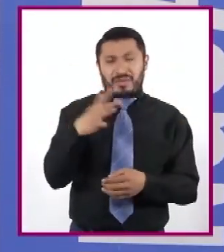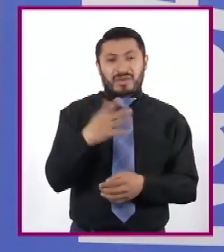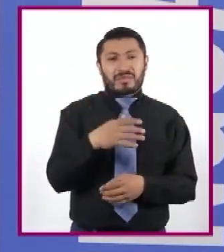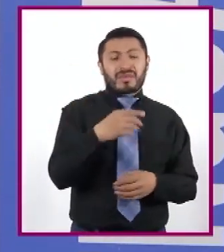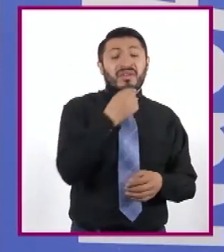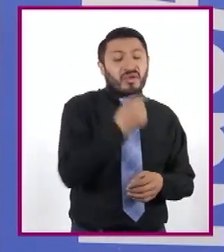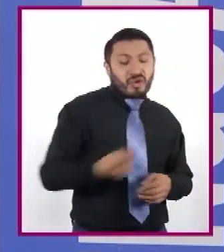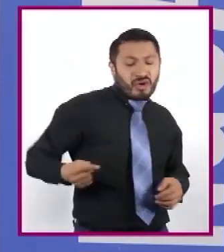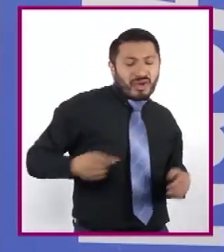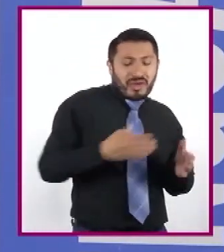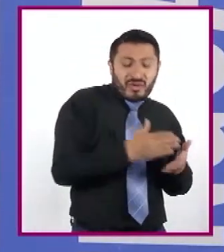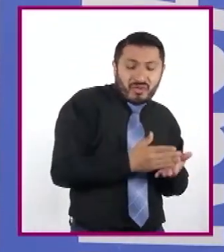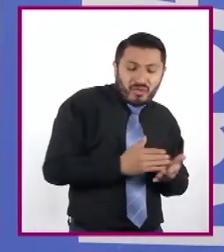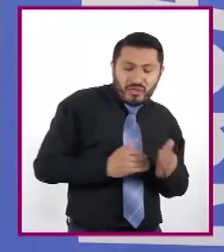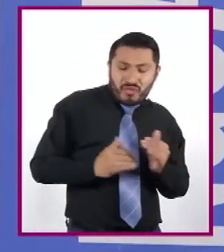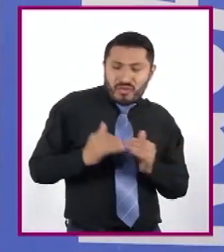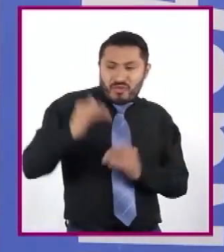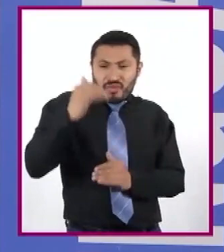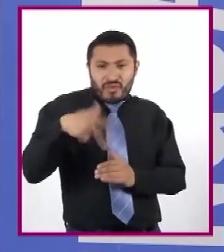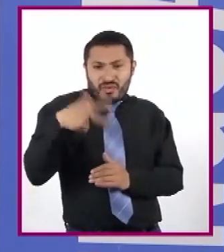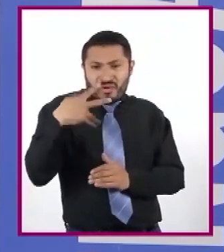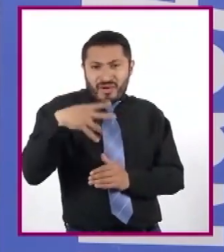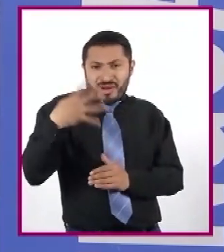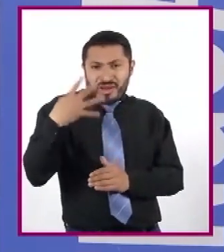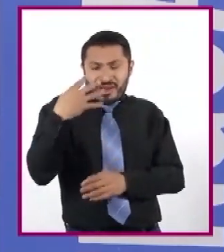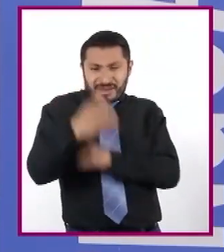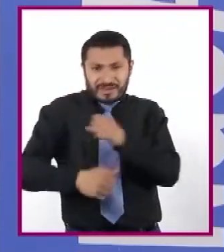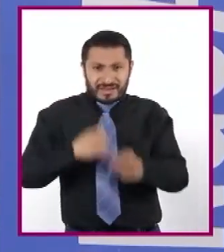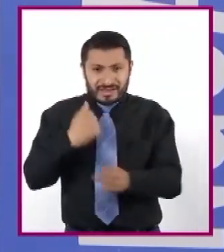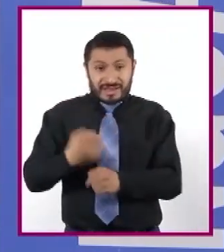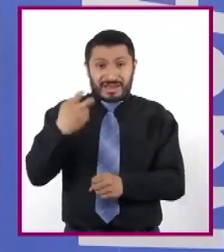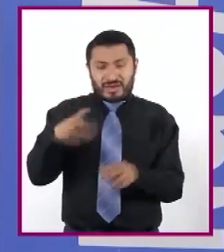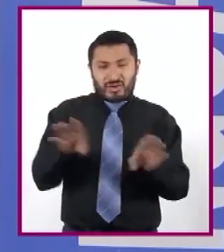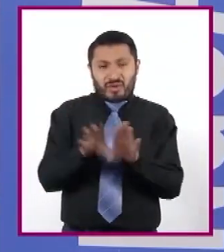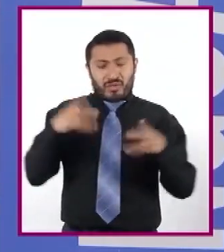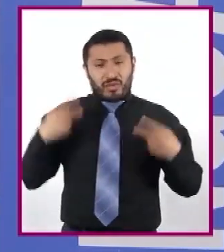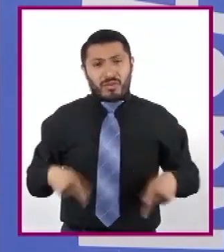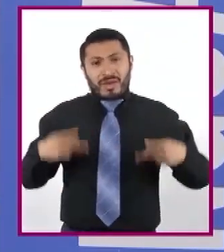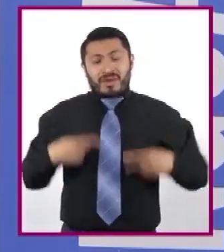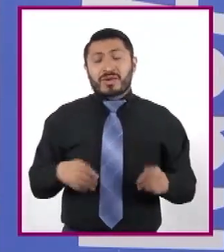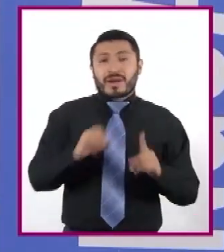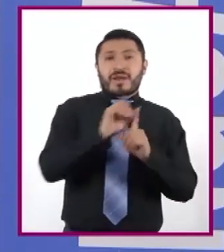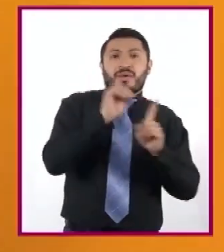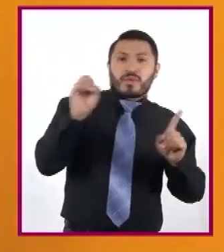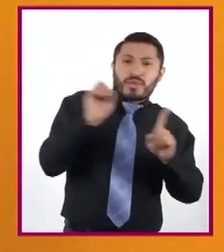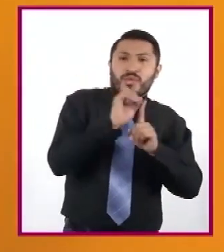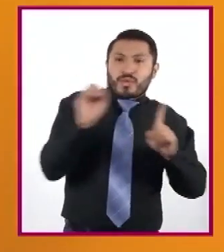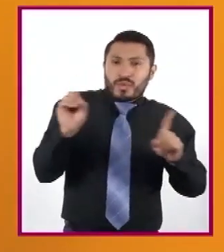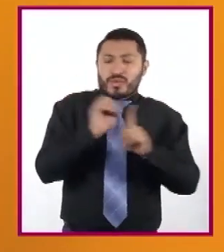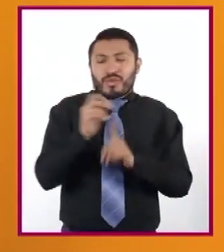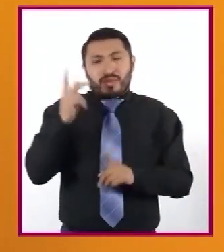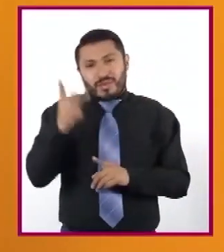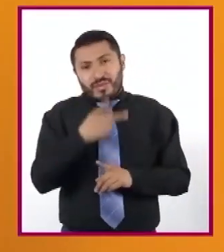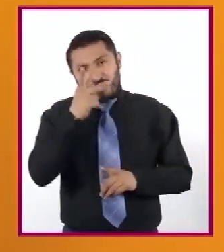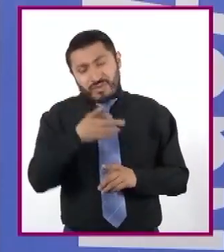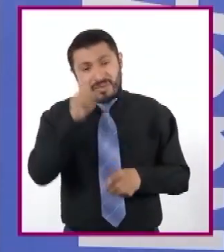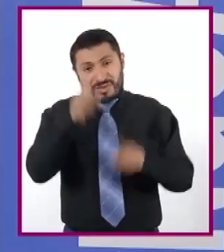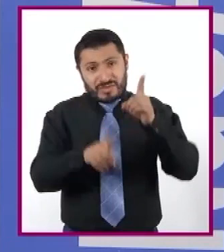Y este proceso hará que esa persona acomode su habla cada vez más a la de la comunidad a la que